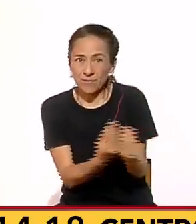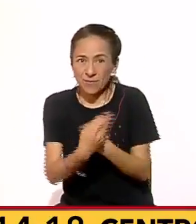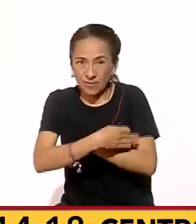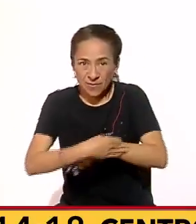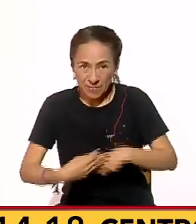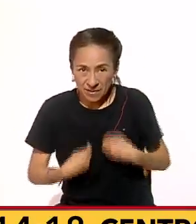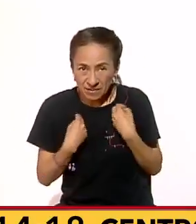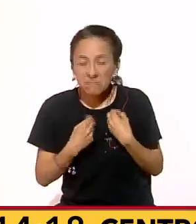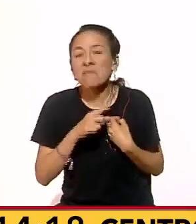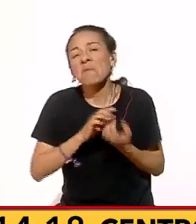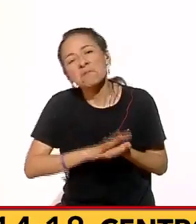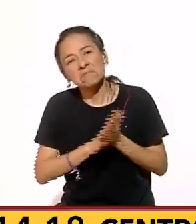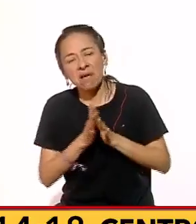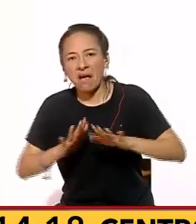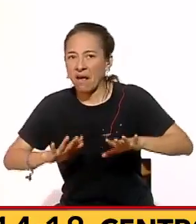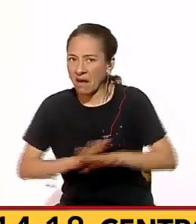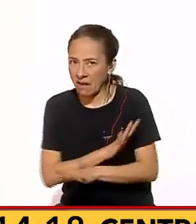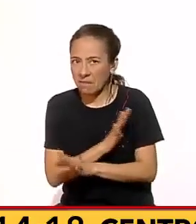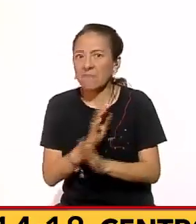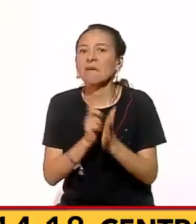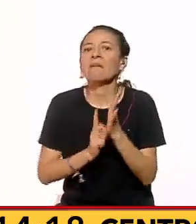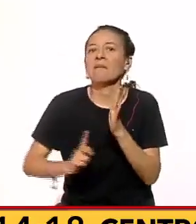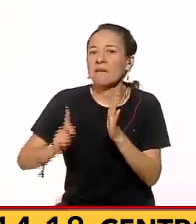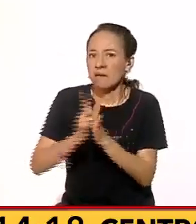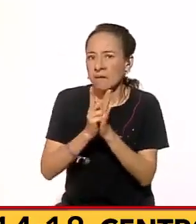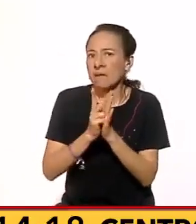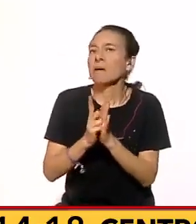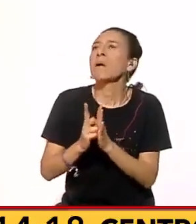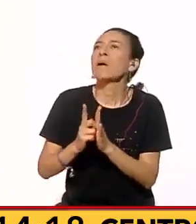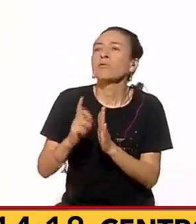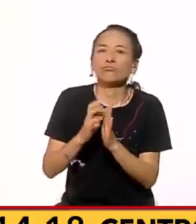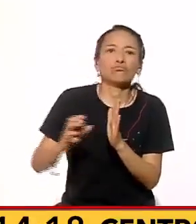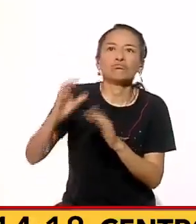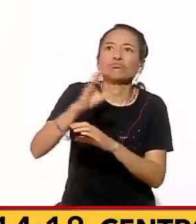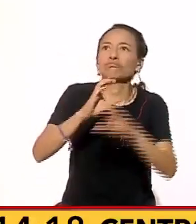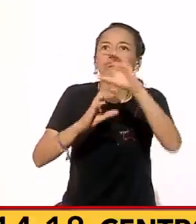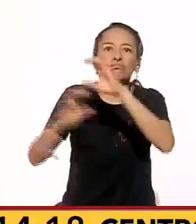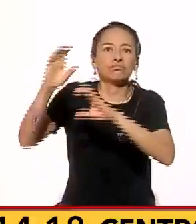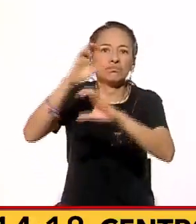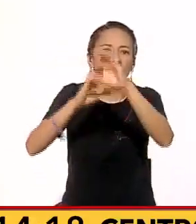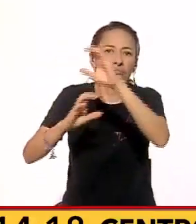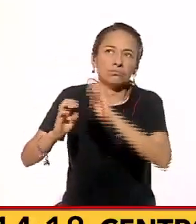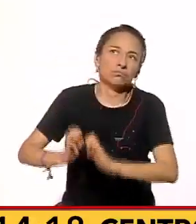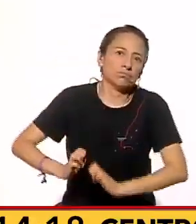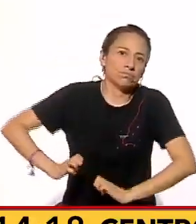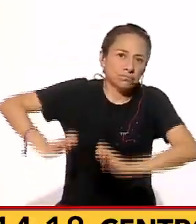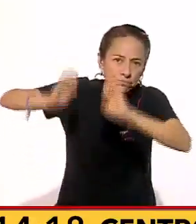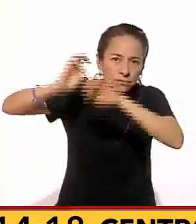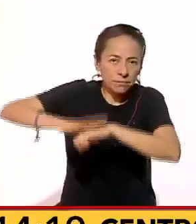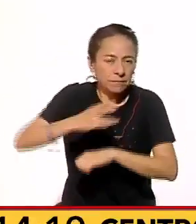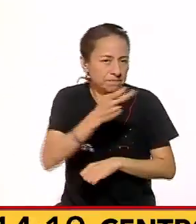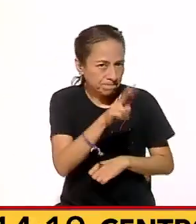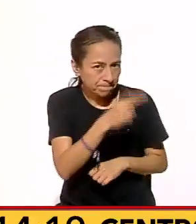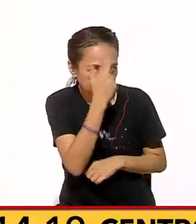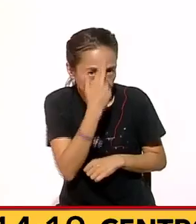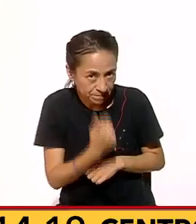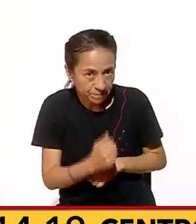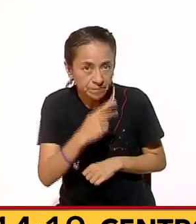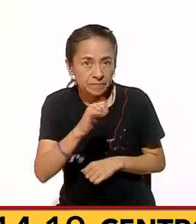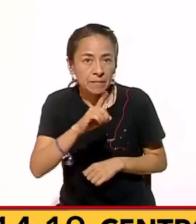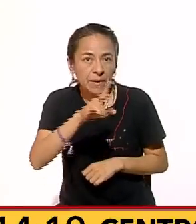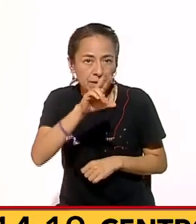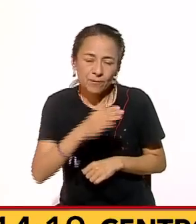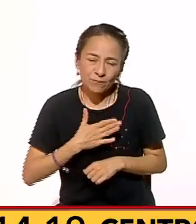departamentos multifamiliares, a edificios multifamiliares. Así es, Pedro, te saluda con muchísimo